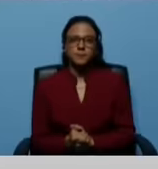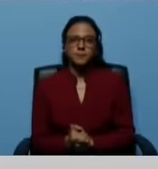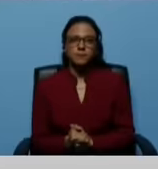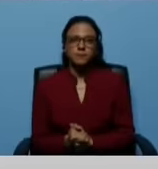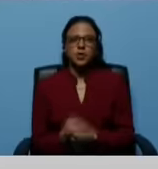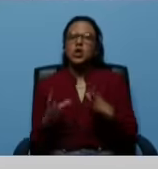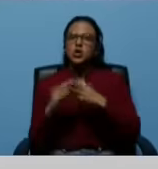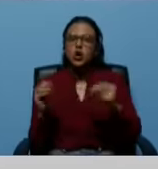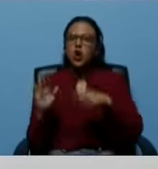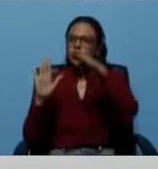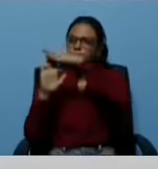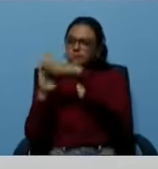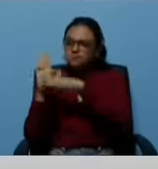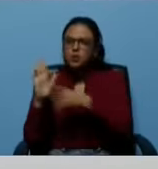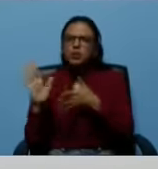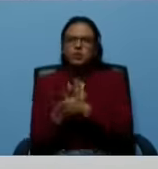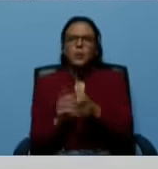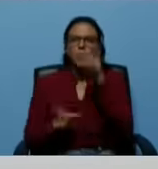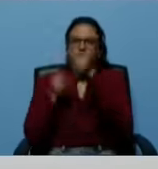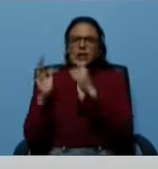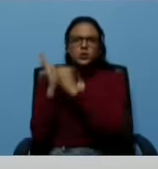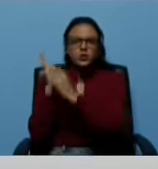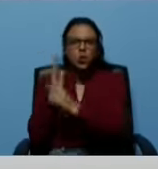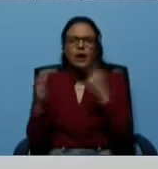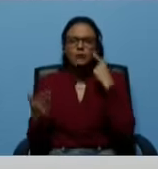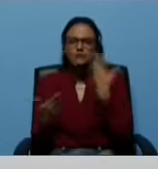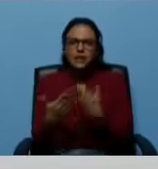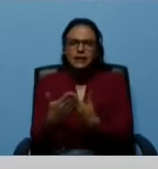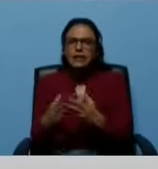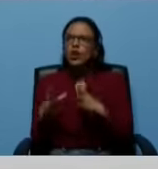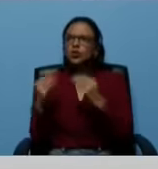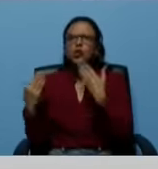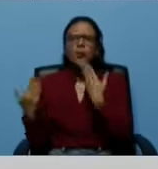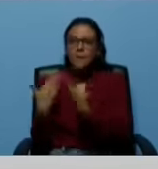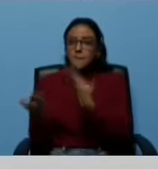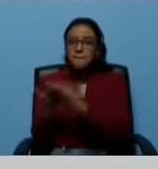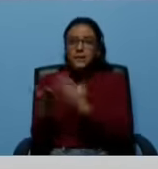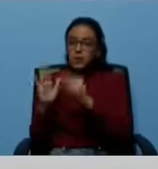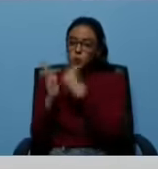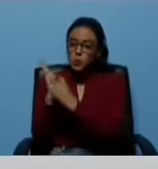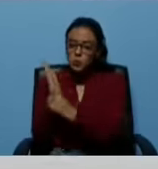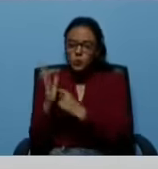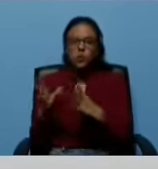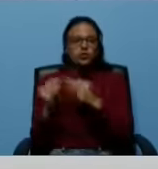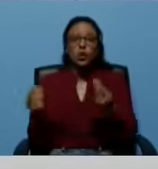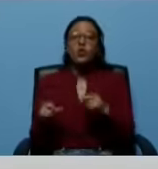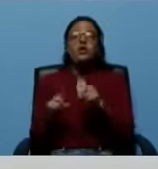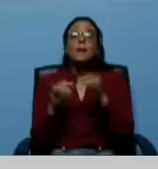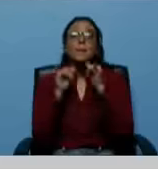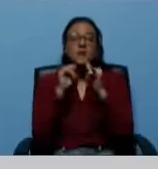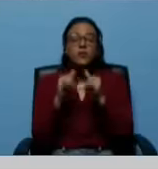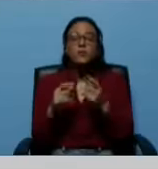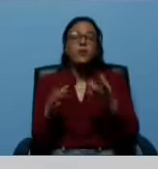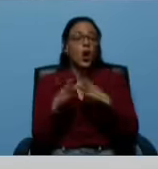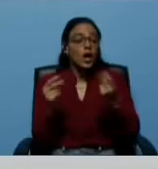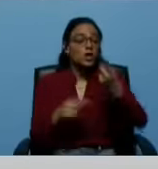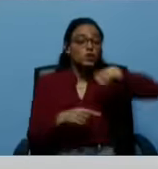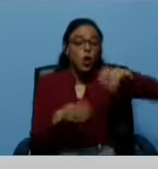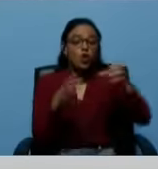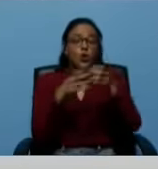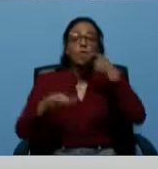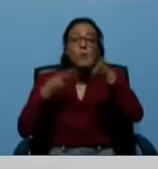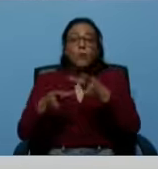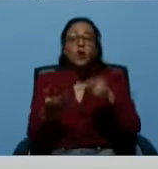listas de testigos, todo lo que nos han pedido, que es básicamente la información que deberían estar entregando todos los partidos